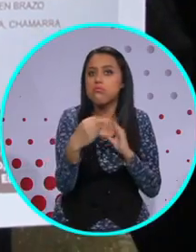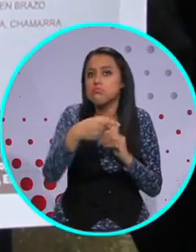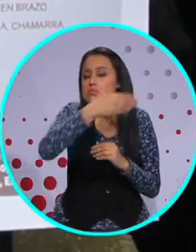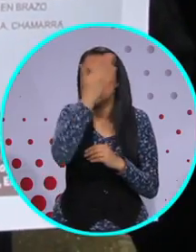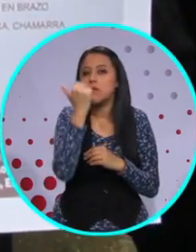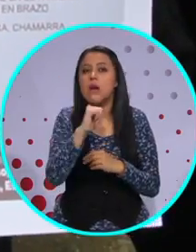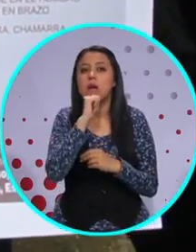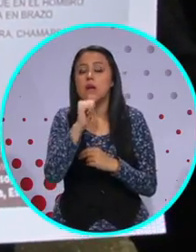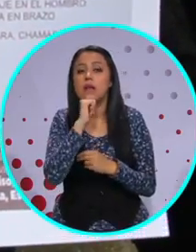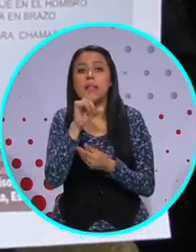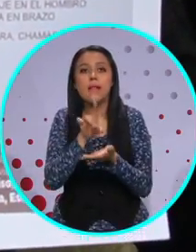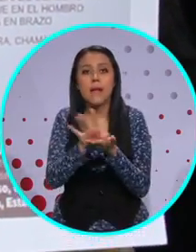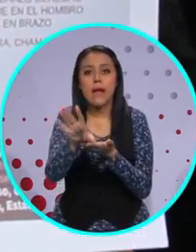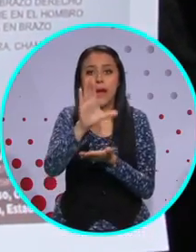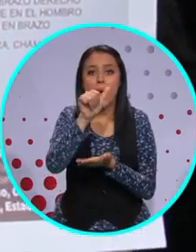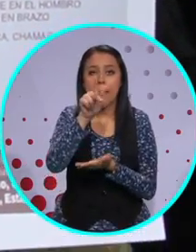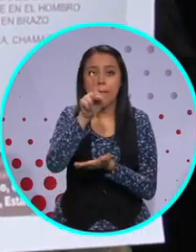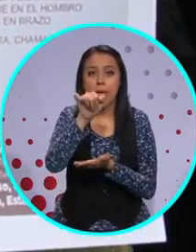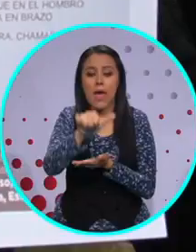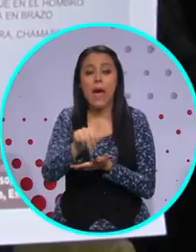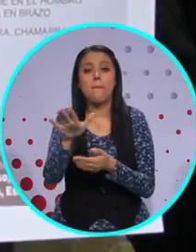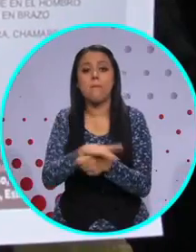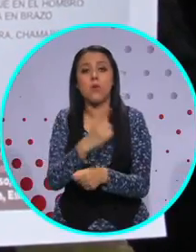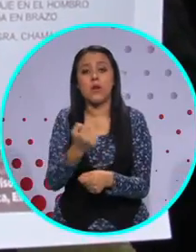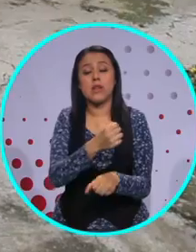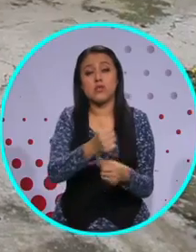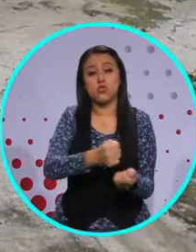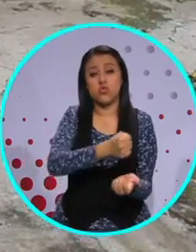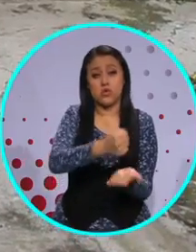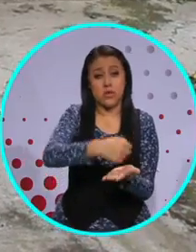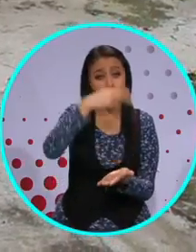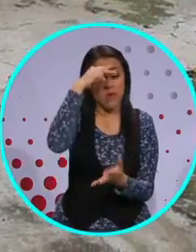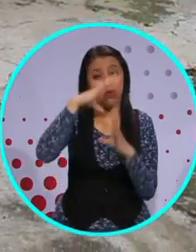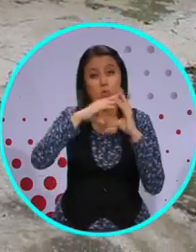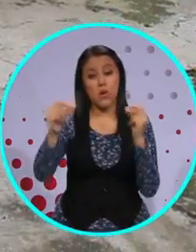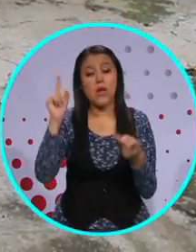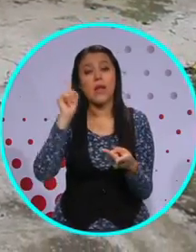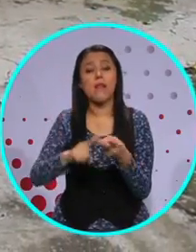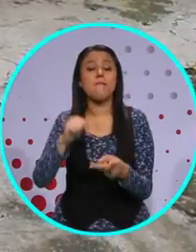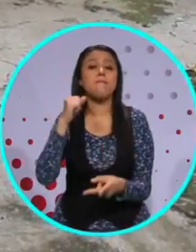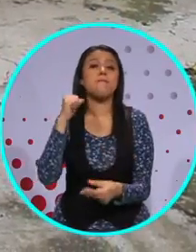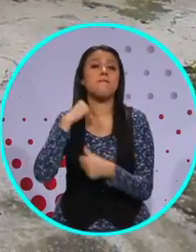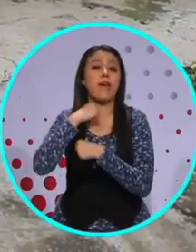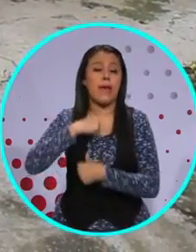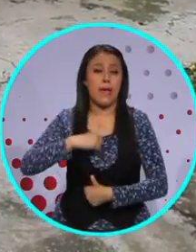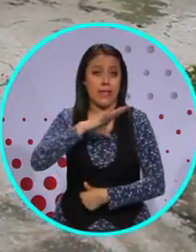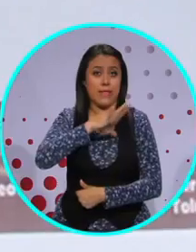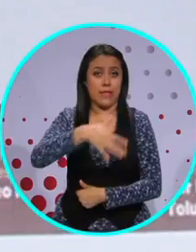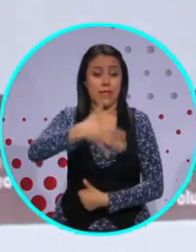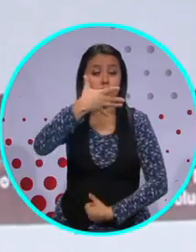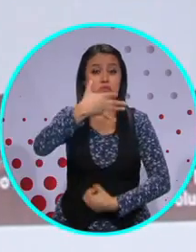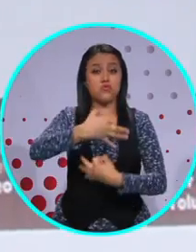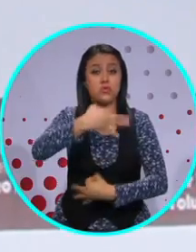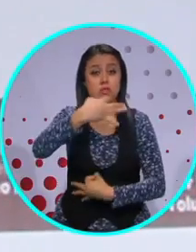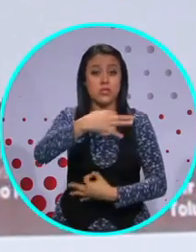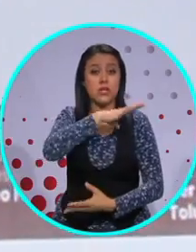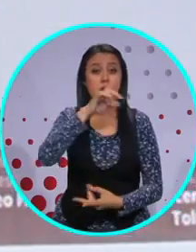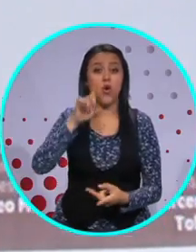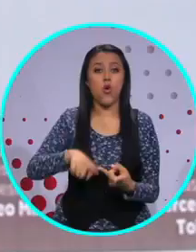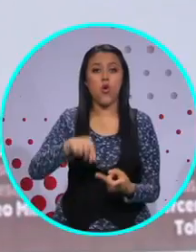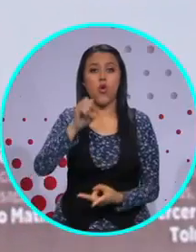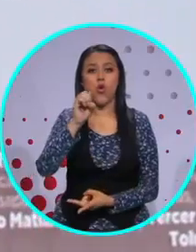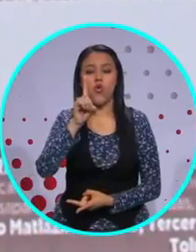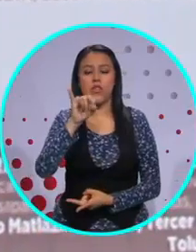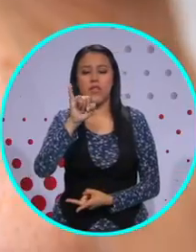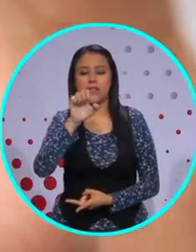realizaron el reporte en capea por haber desaparecido en la ciudad de mexico y en la fiscalía general de justicia del estado de mexico en el programa odyssea para